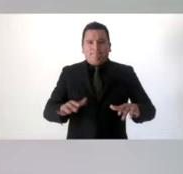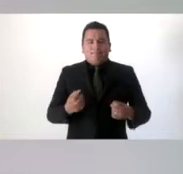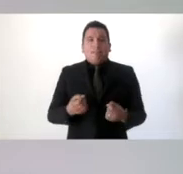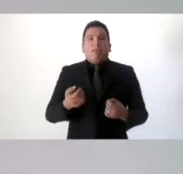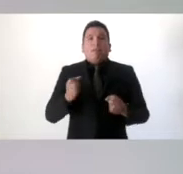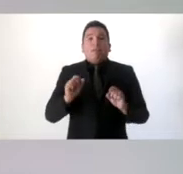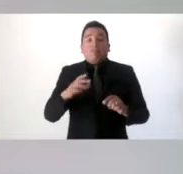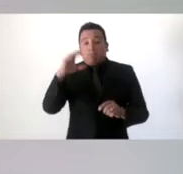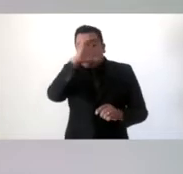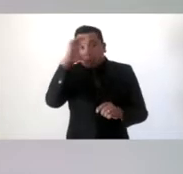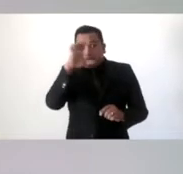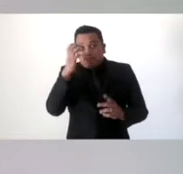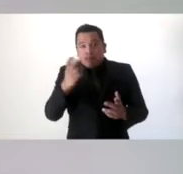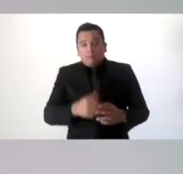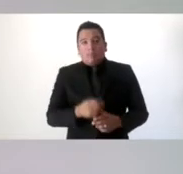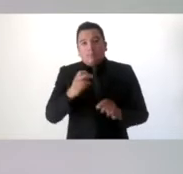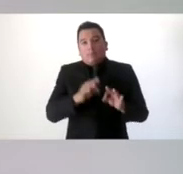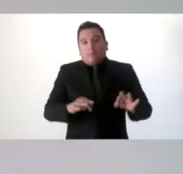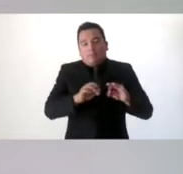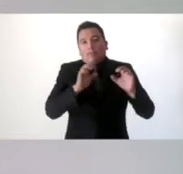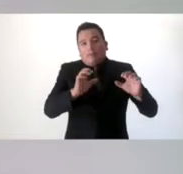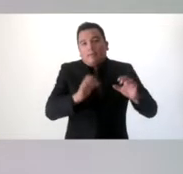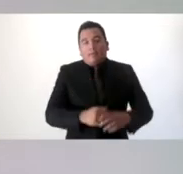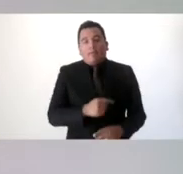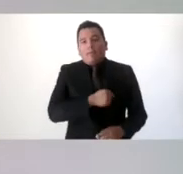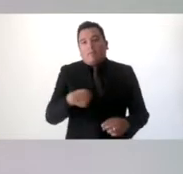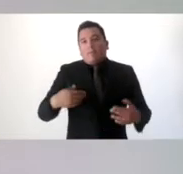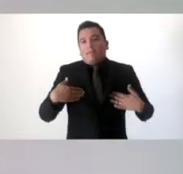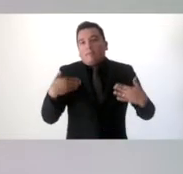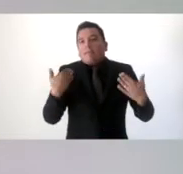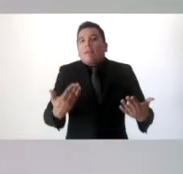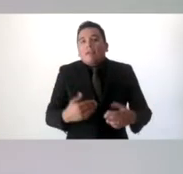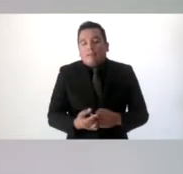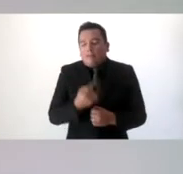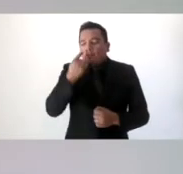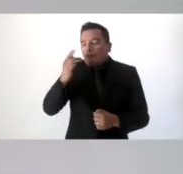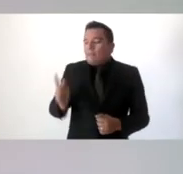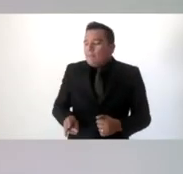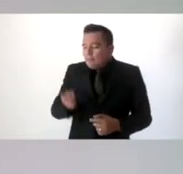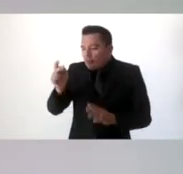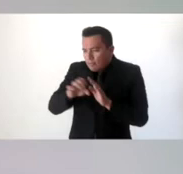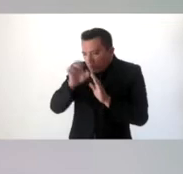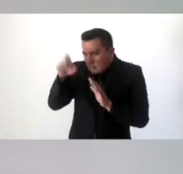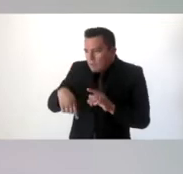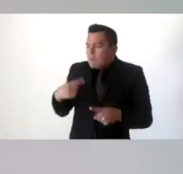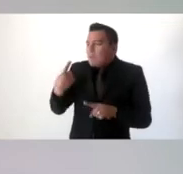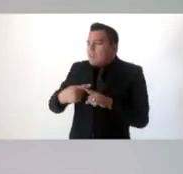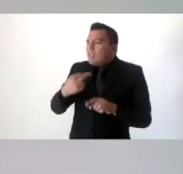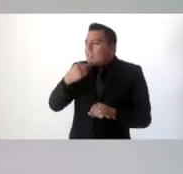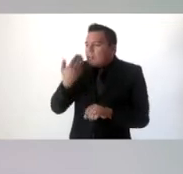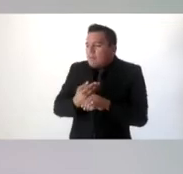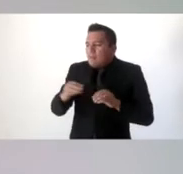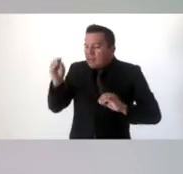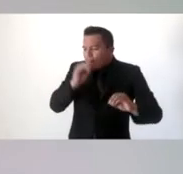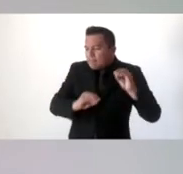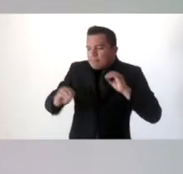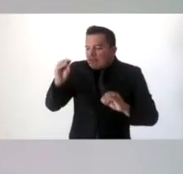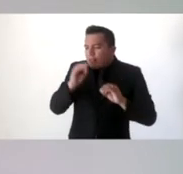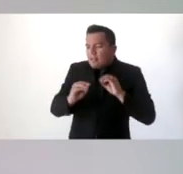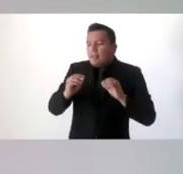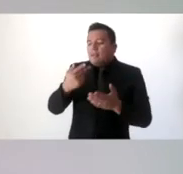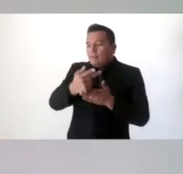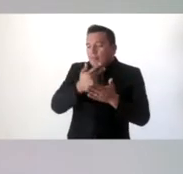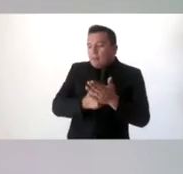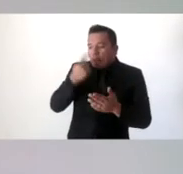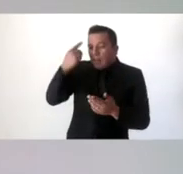que se tiene. Y porque supongo, y quizás esta es una pregunta que quería hacerles, ¿quién se va a encargar de realizar el sistema de votación de mexicanos para